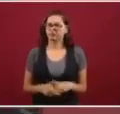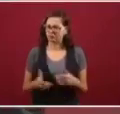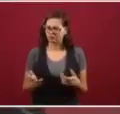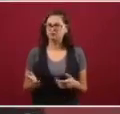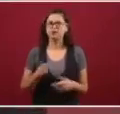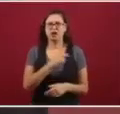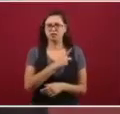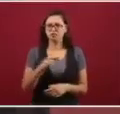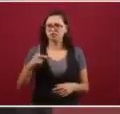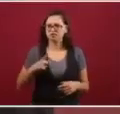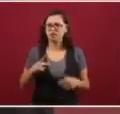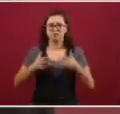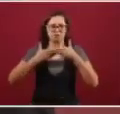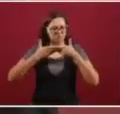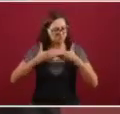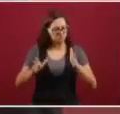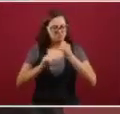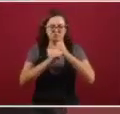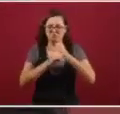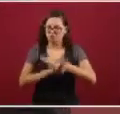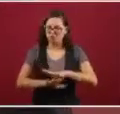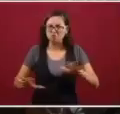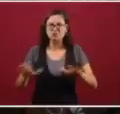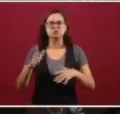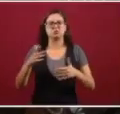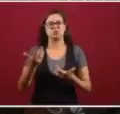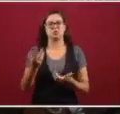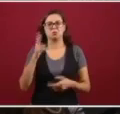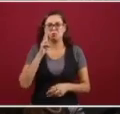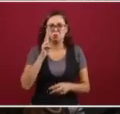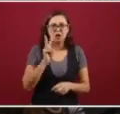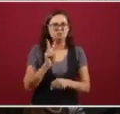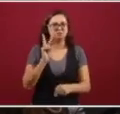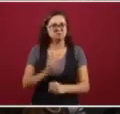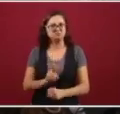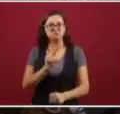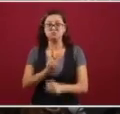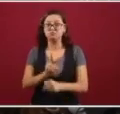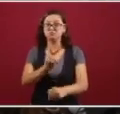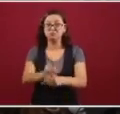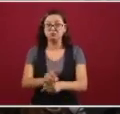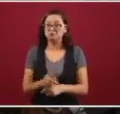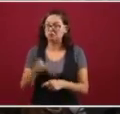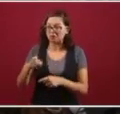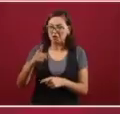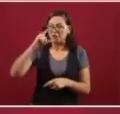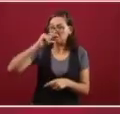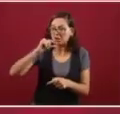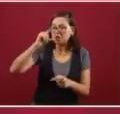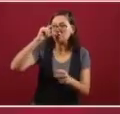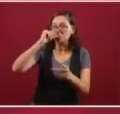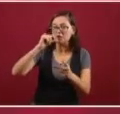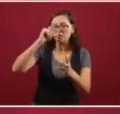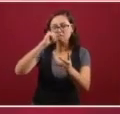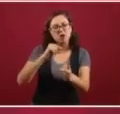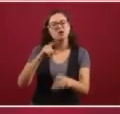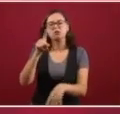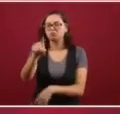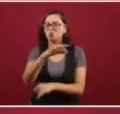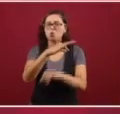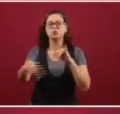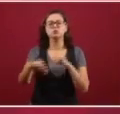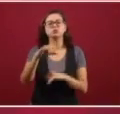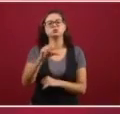llegar hasta la Suprema Corte de Justicia. A todas las instancias se puede recurrir.